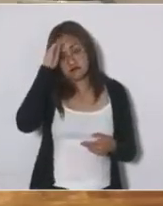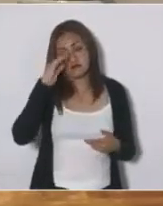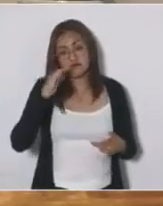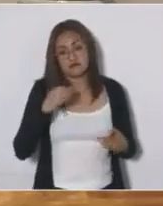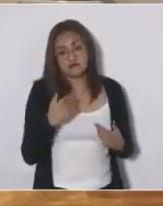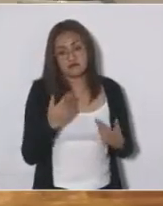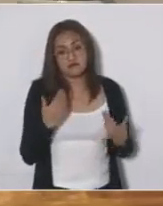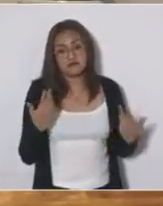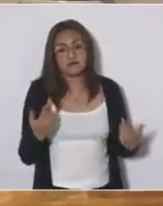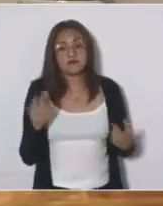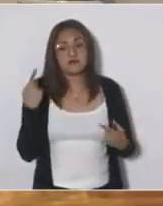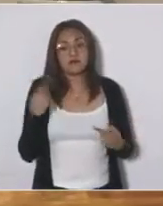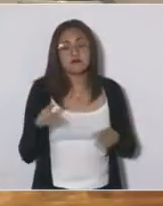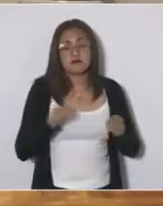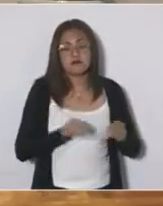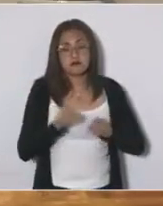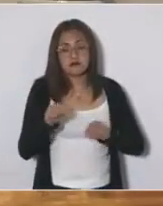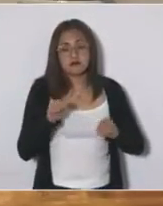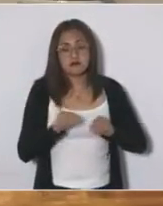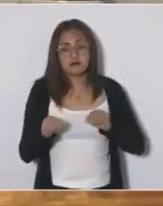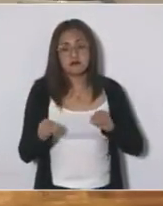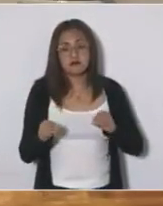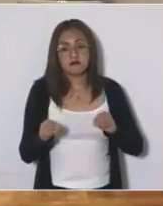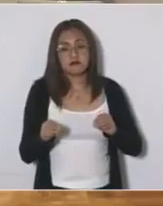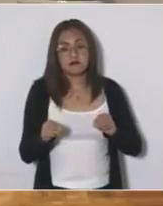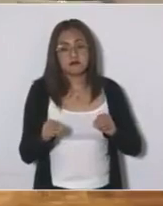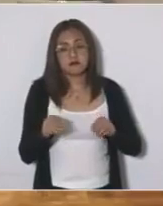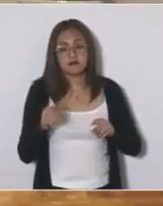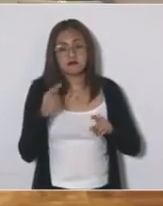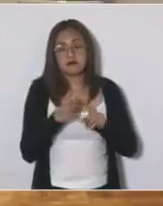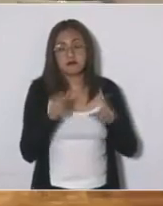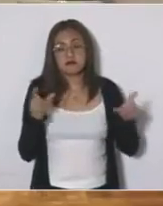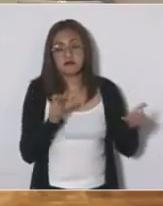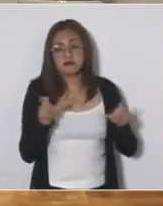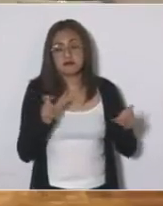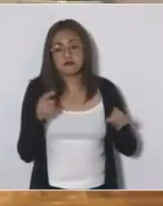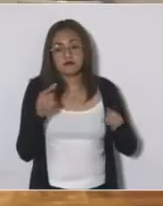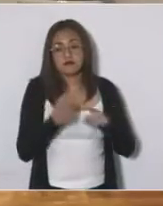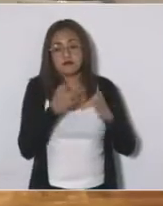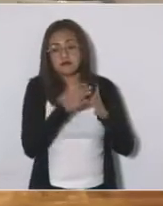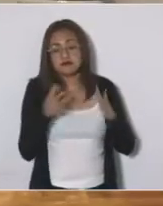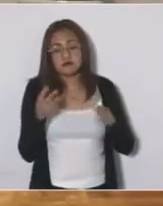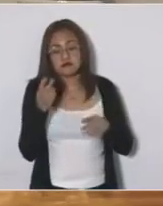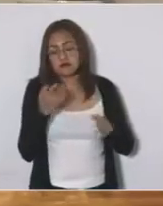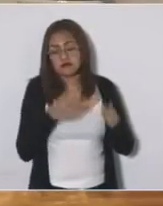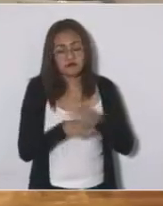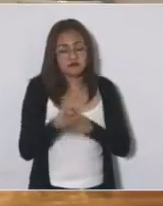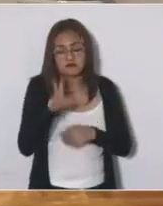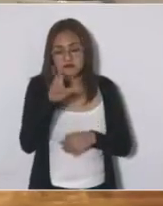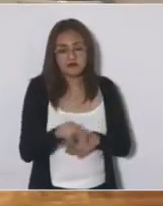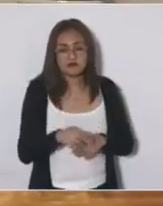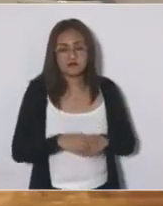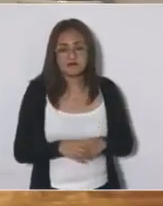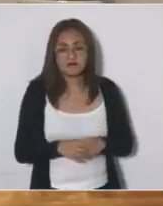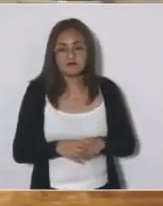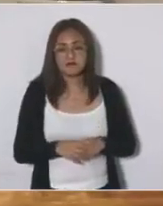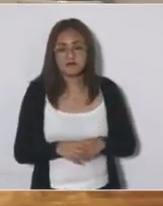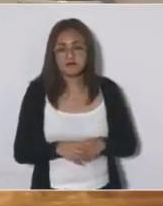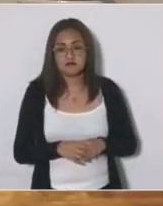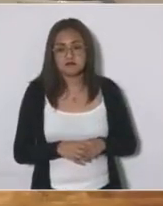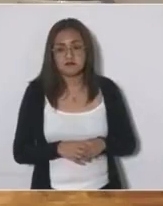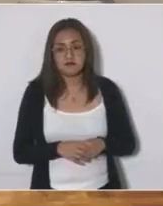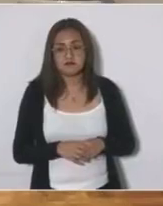que los movimientos se controlan penetrándolos No no es